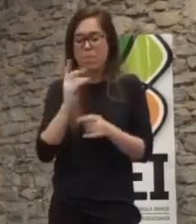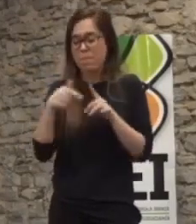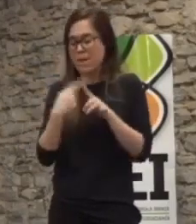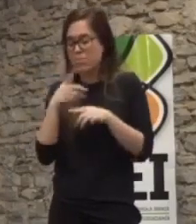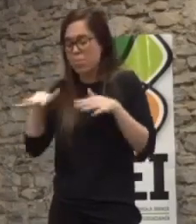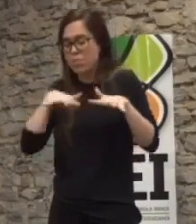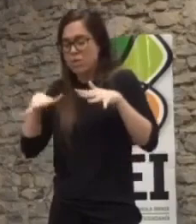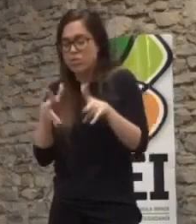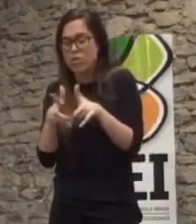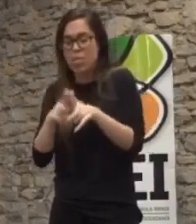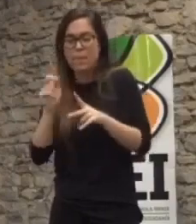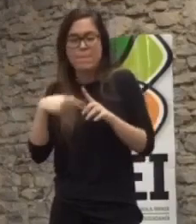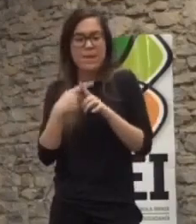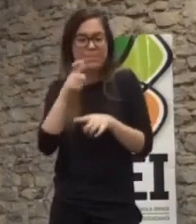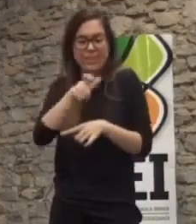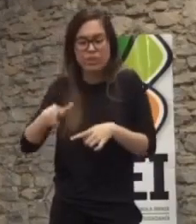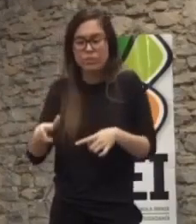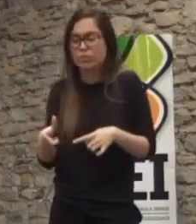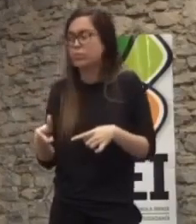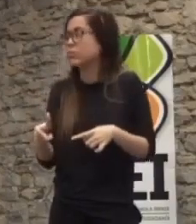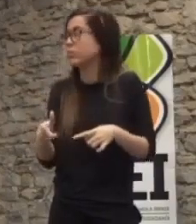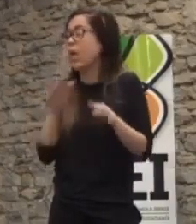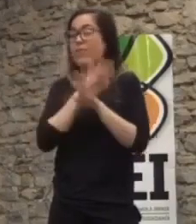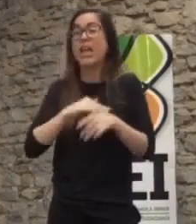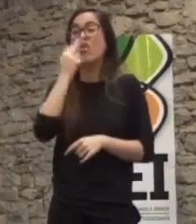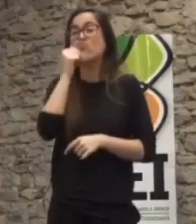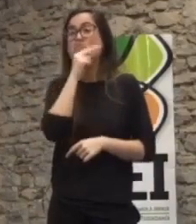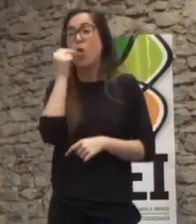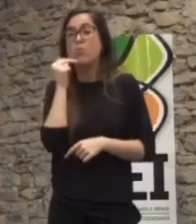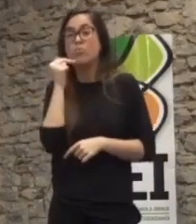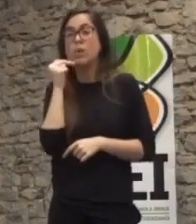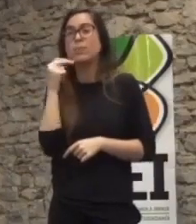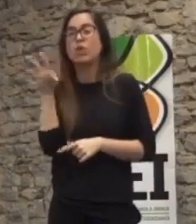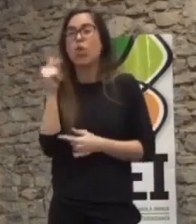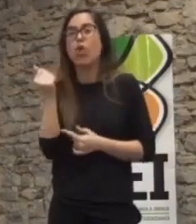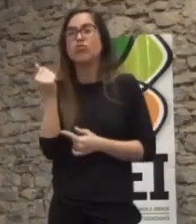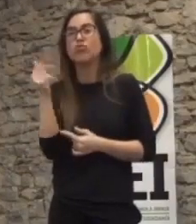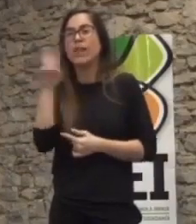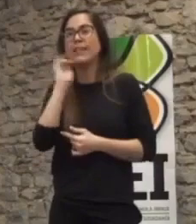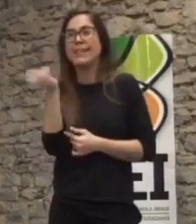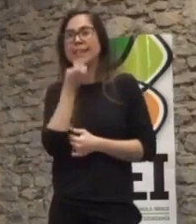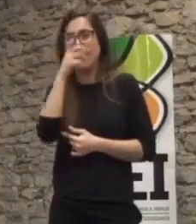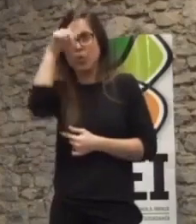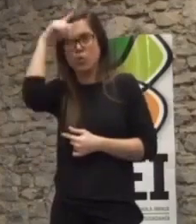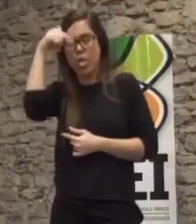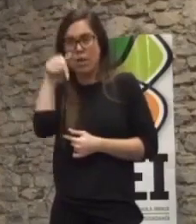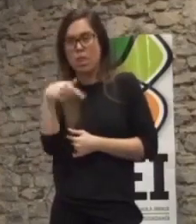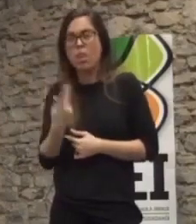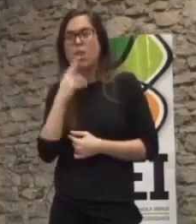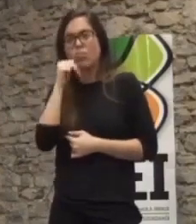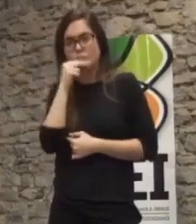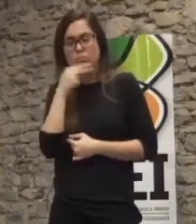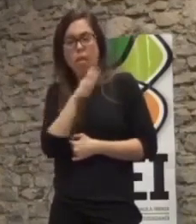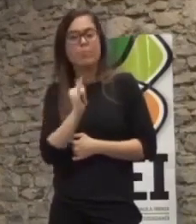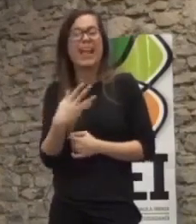sociales, agentes sociales, que comprometidas con los valores de la interculturalidad, a través de una